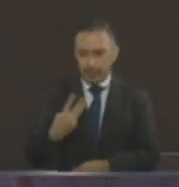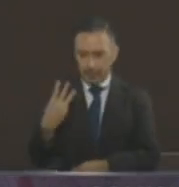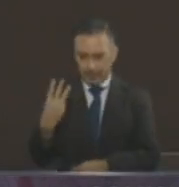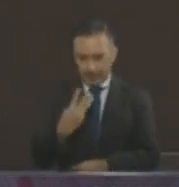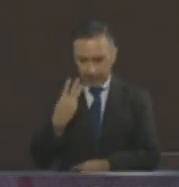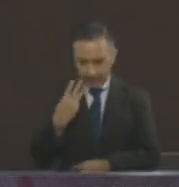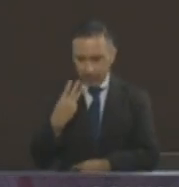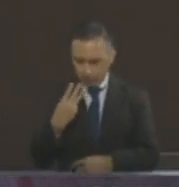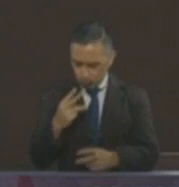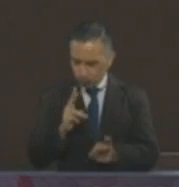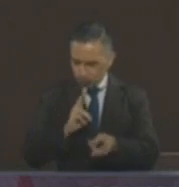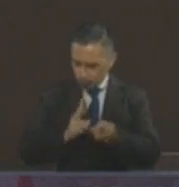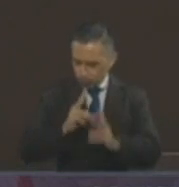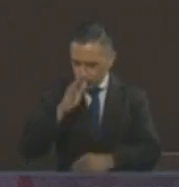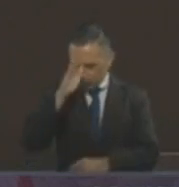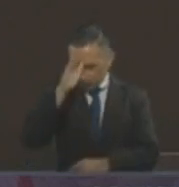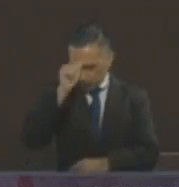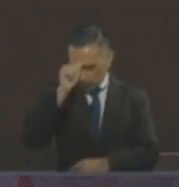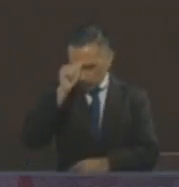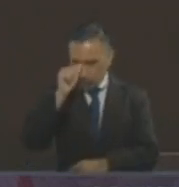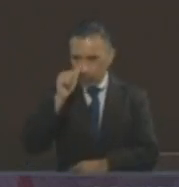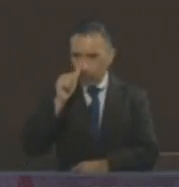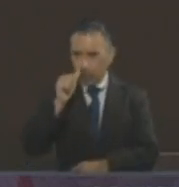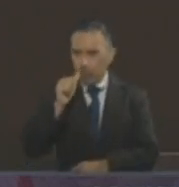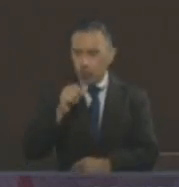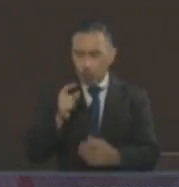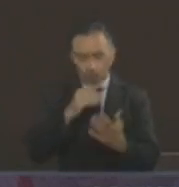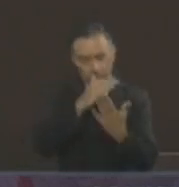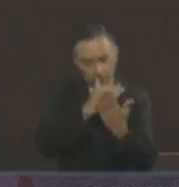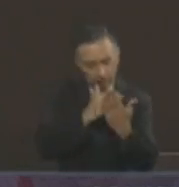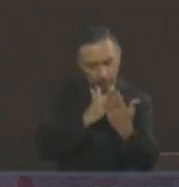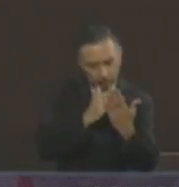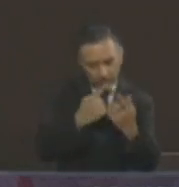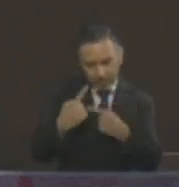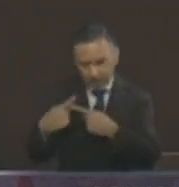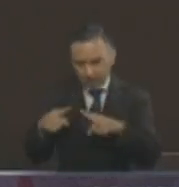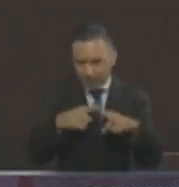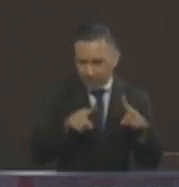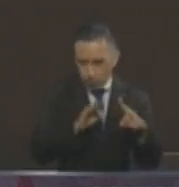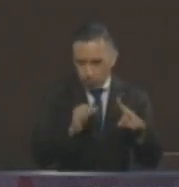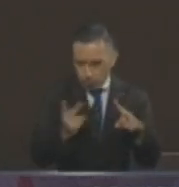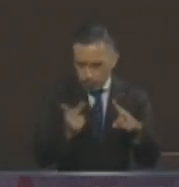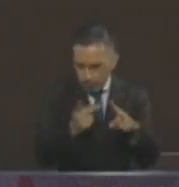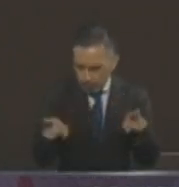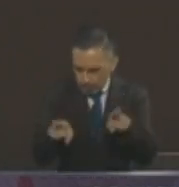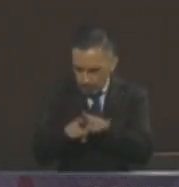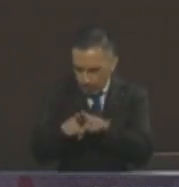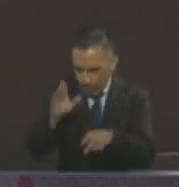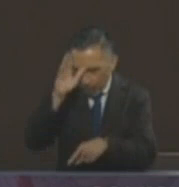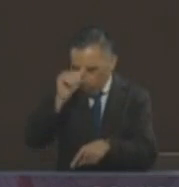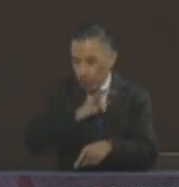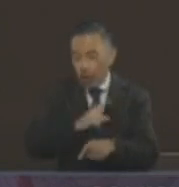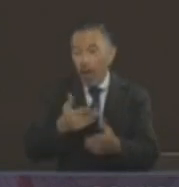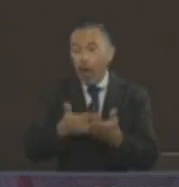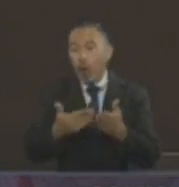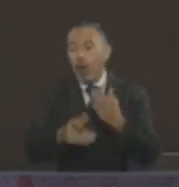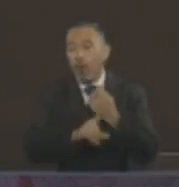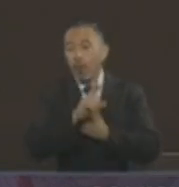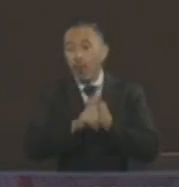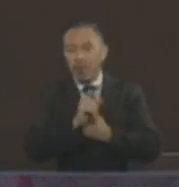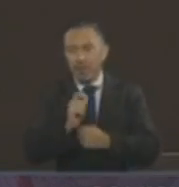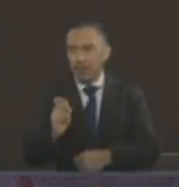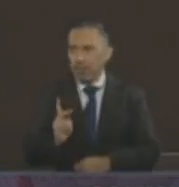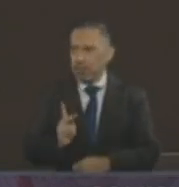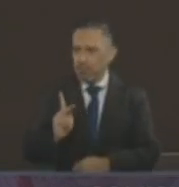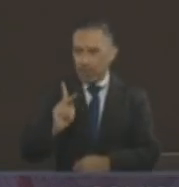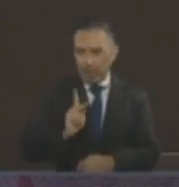poder homologar esos criterios en base a estos problemas que tenemos que nos hacen comunes